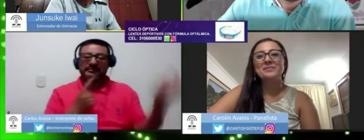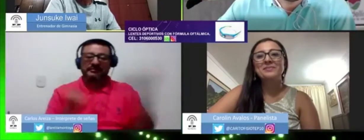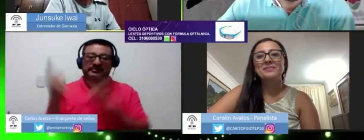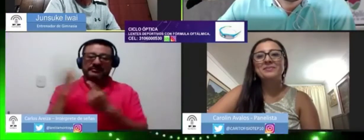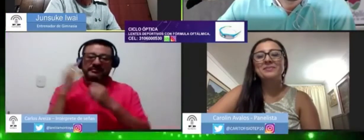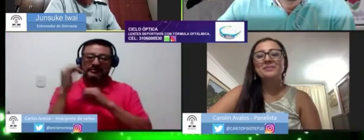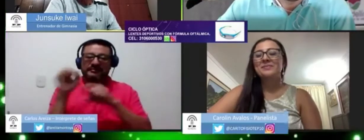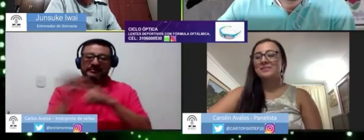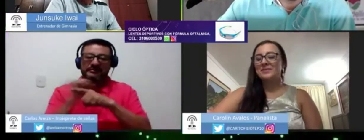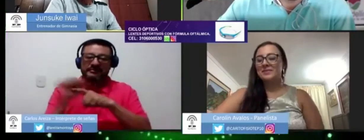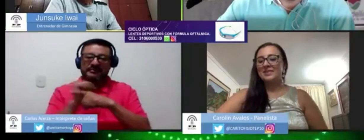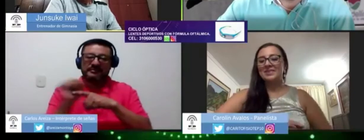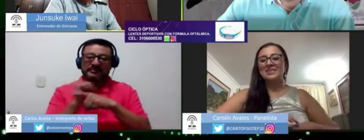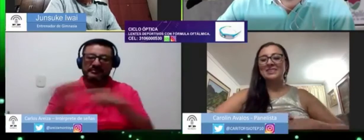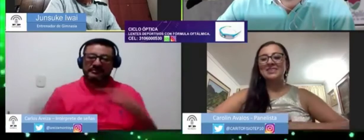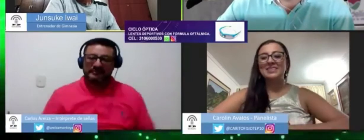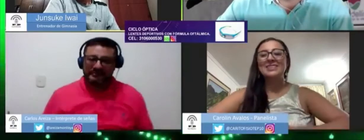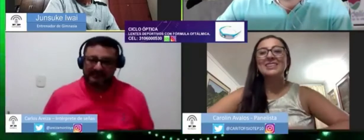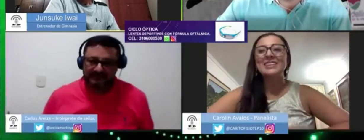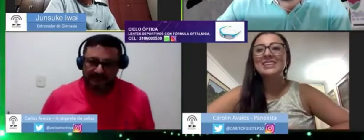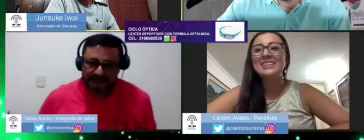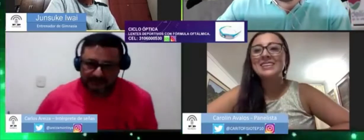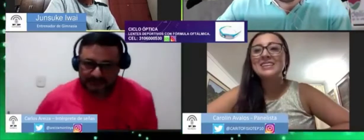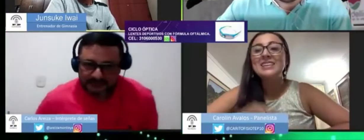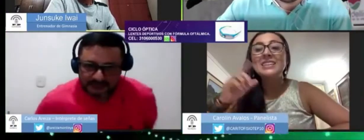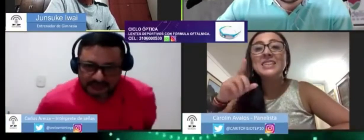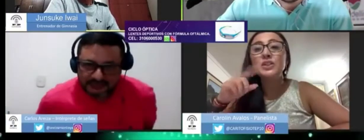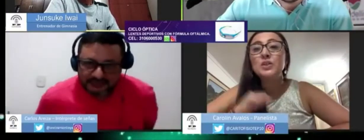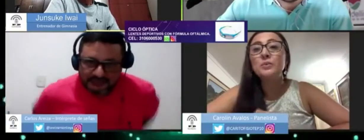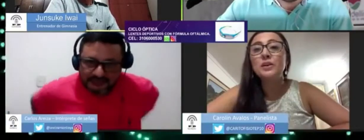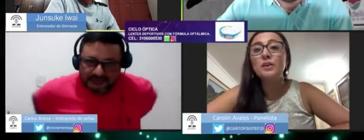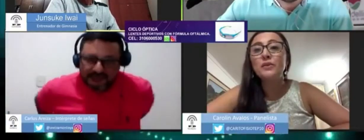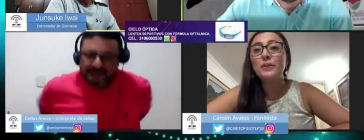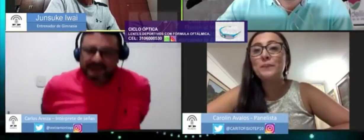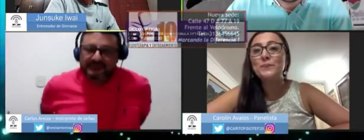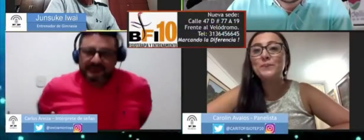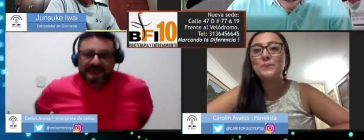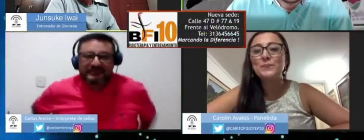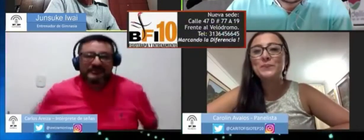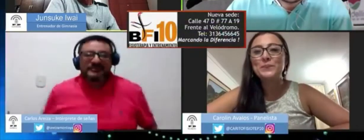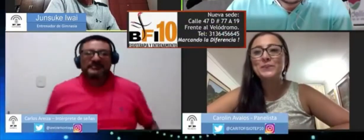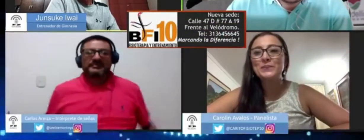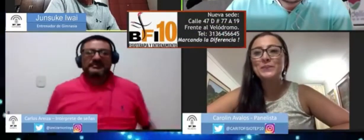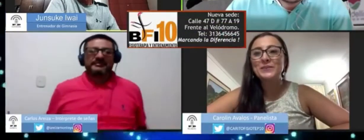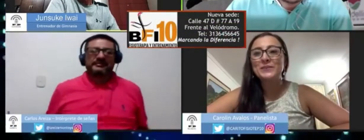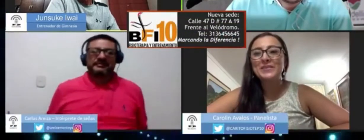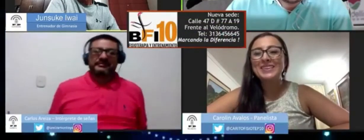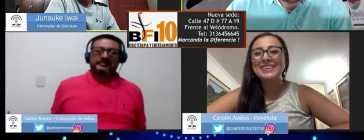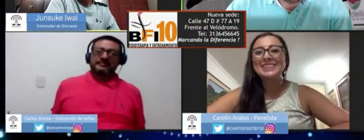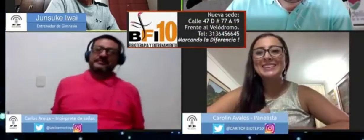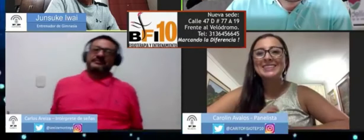acá. Profe, decía ahorita Caroline que por ahí... ¿Qué es tu micrófono?